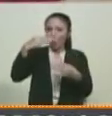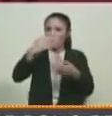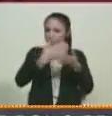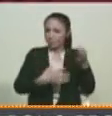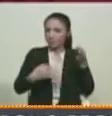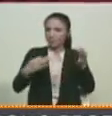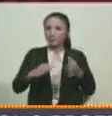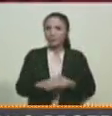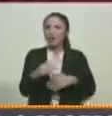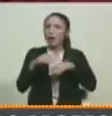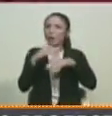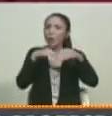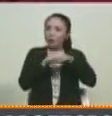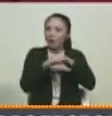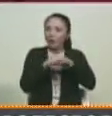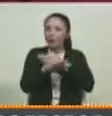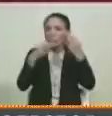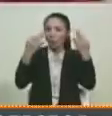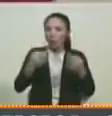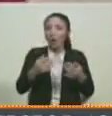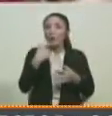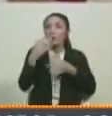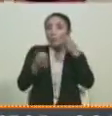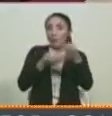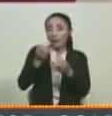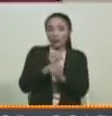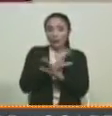en un documento.